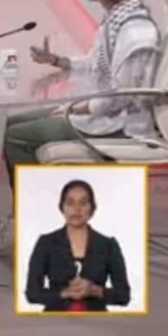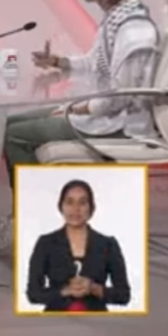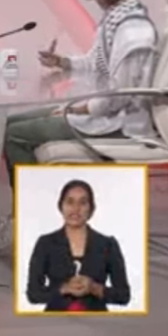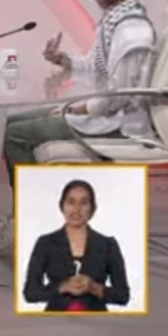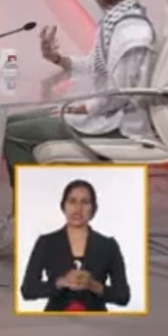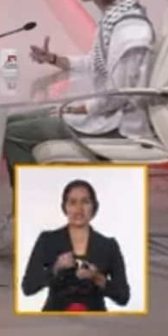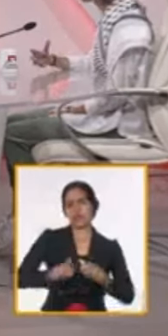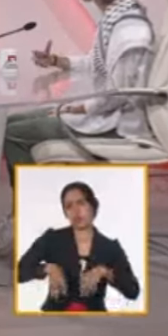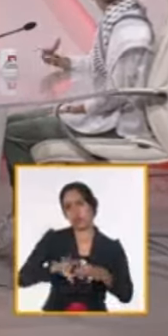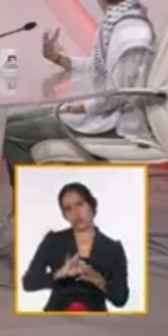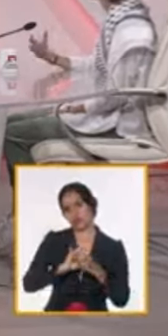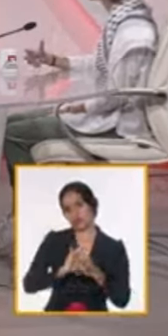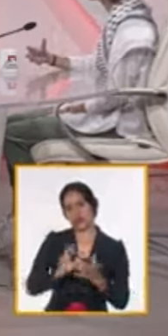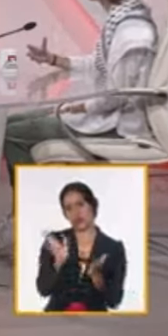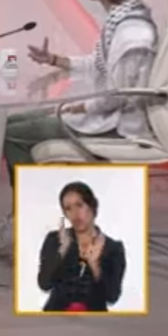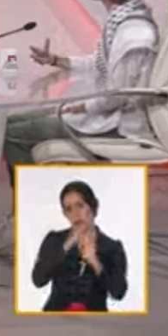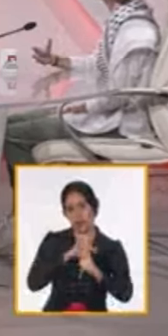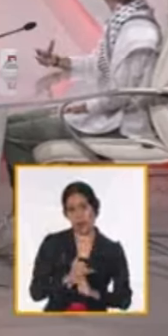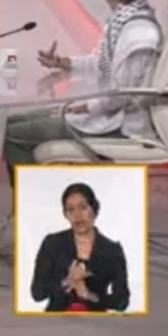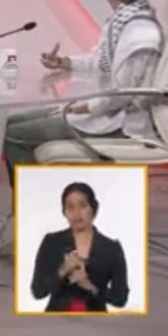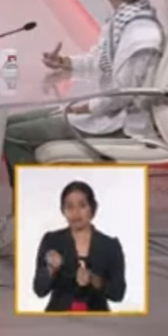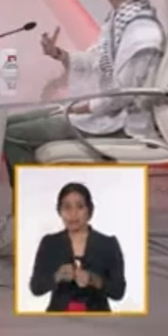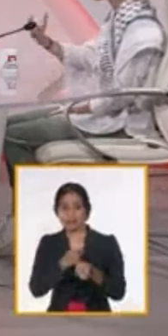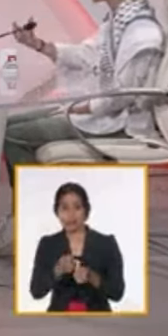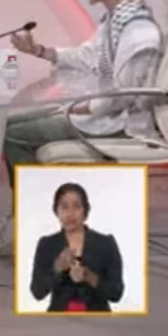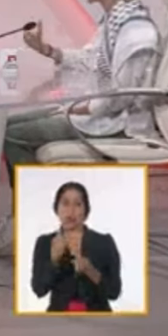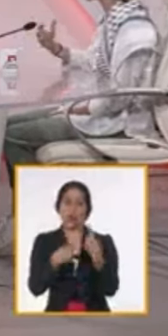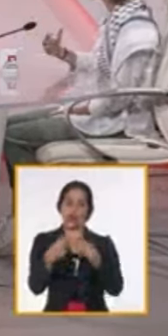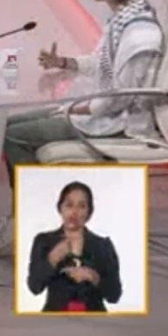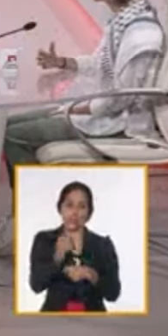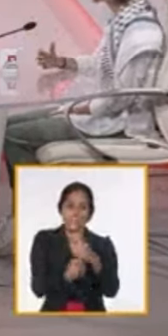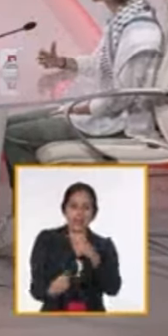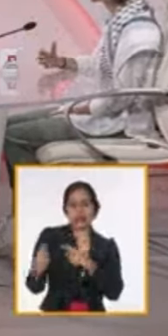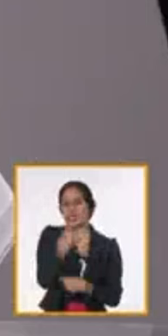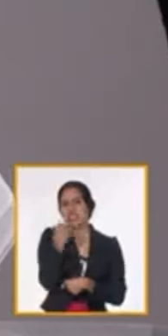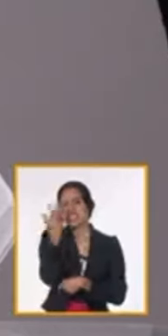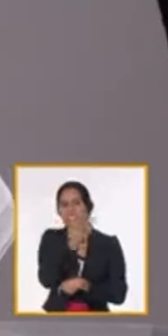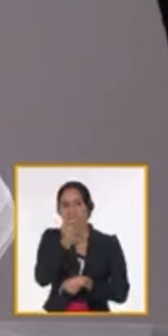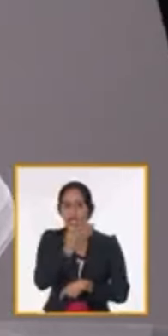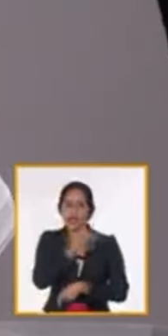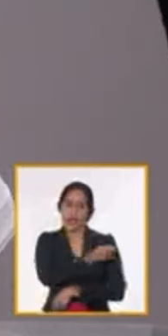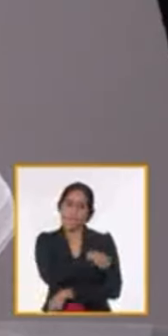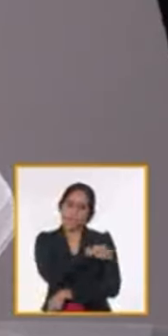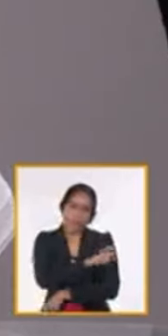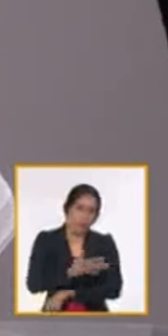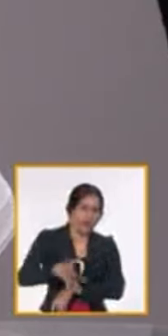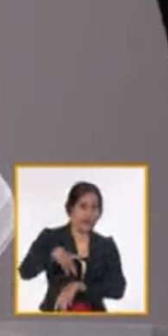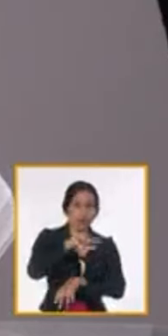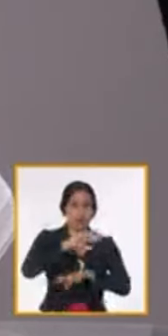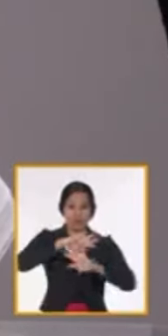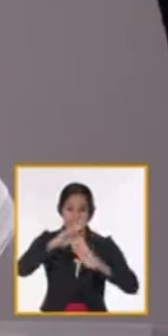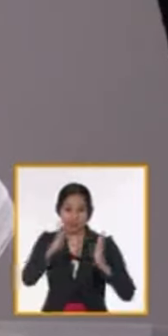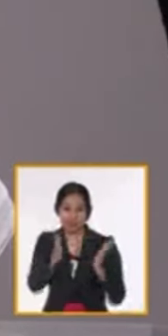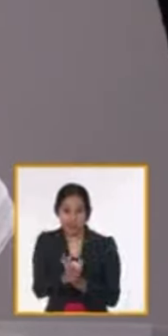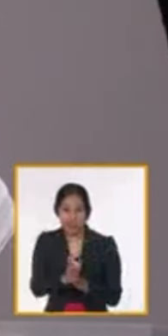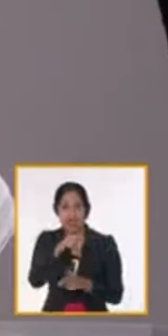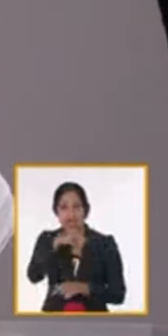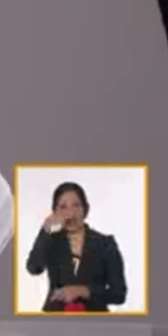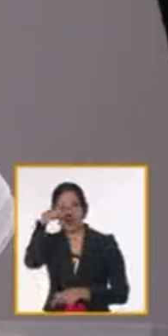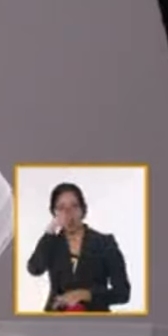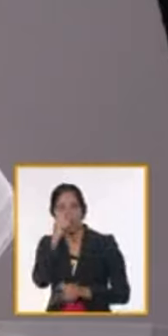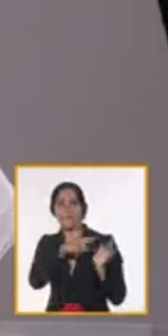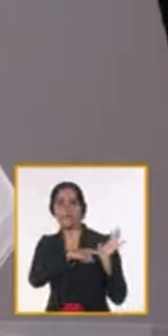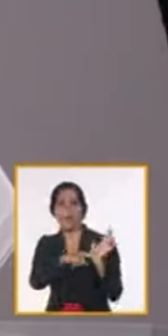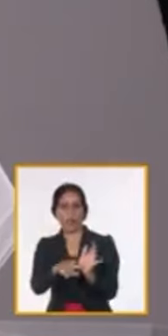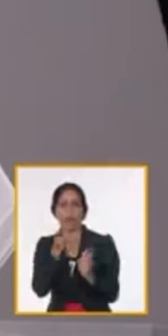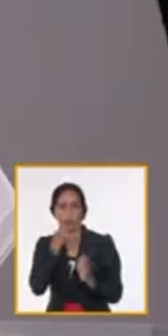las ganancias y que priorice a la humanidad. Cuba muestra lo que puede ser este mundo, y